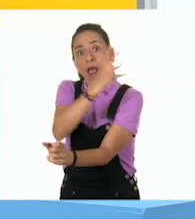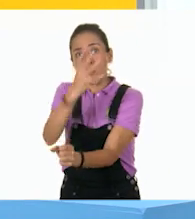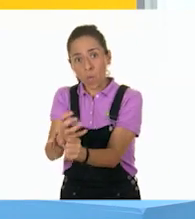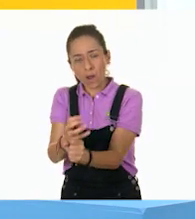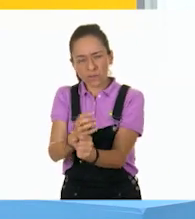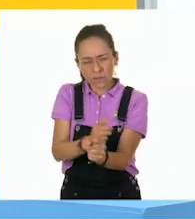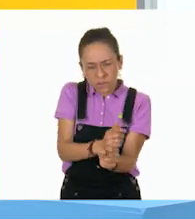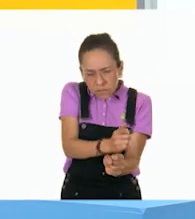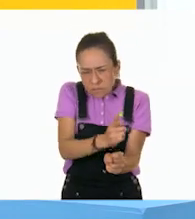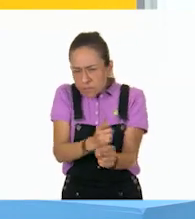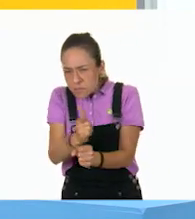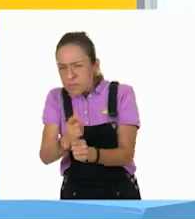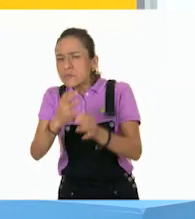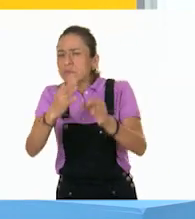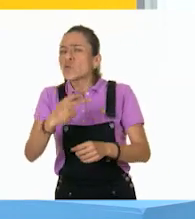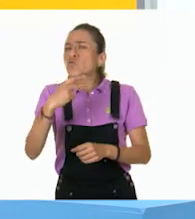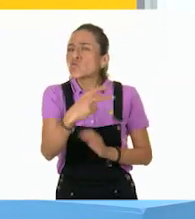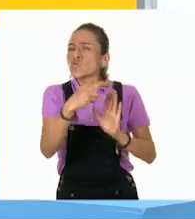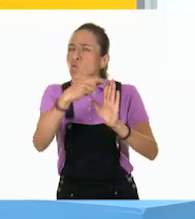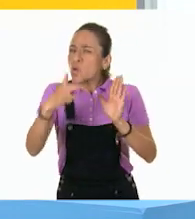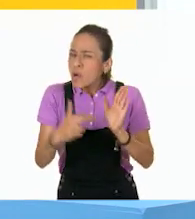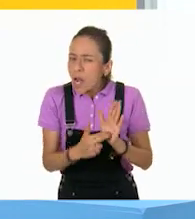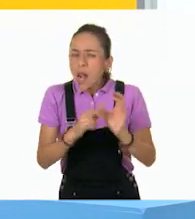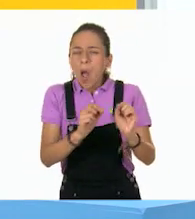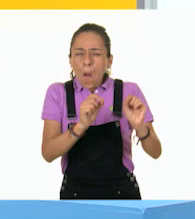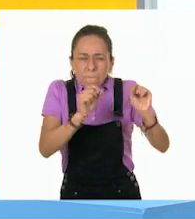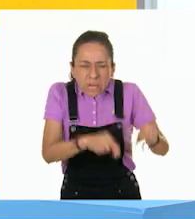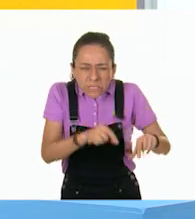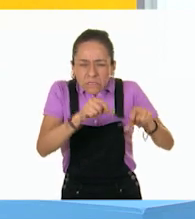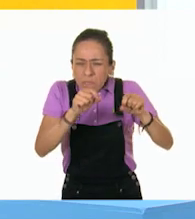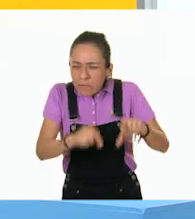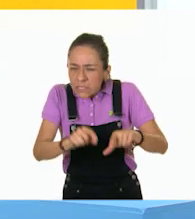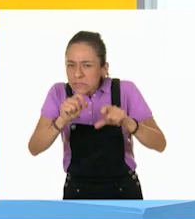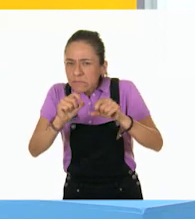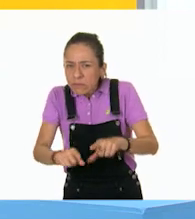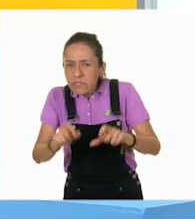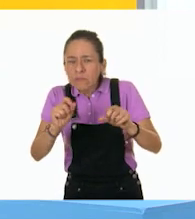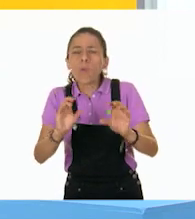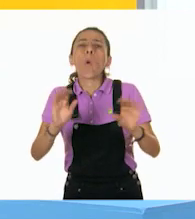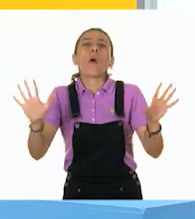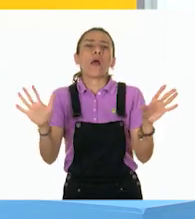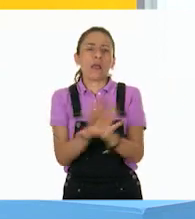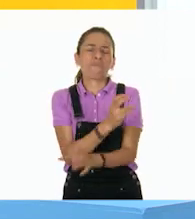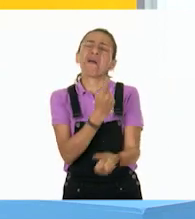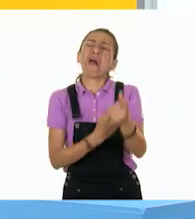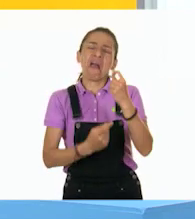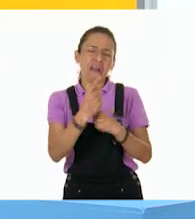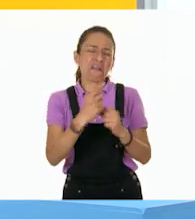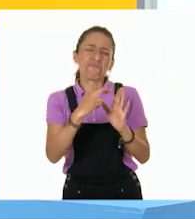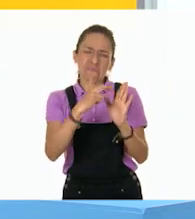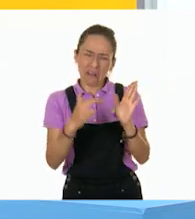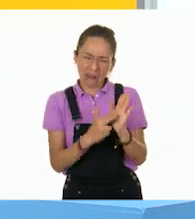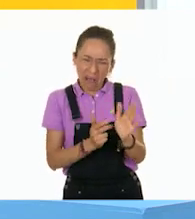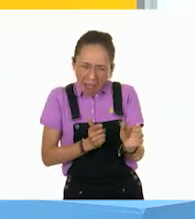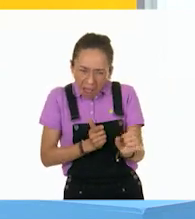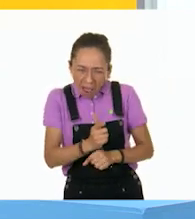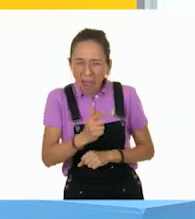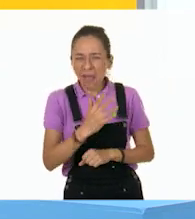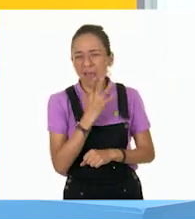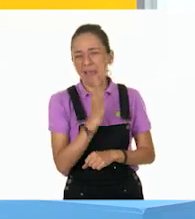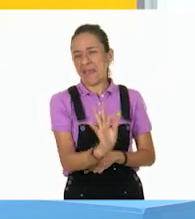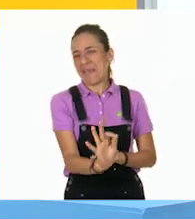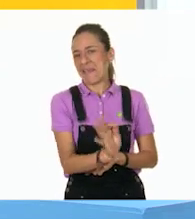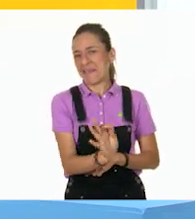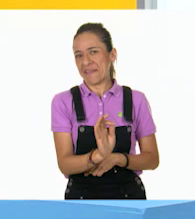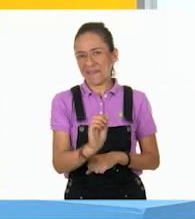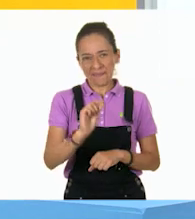o patrón de cambio entre ellos. Algunas reglas son más sencillas de determinar que otras, pero